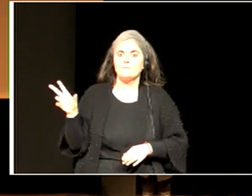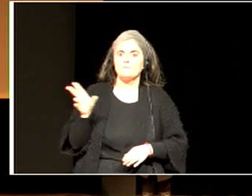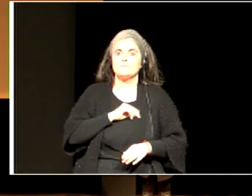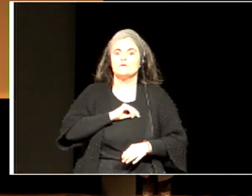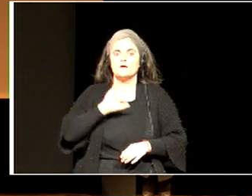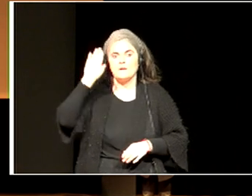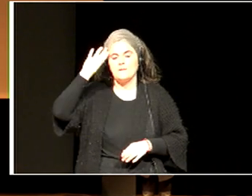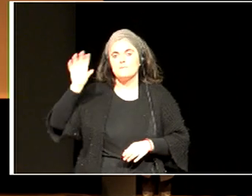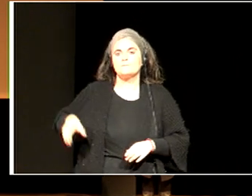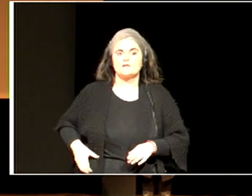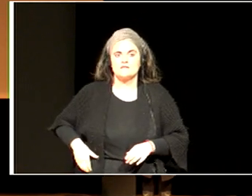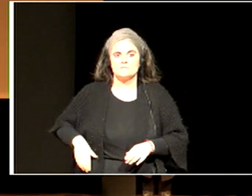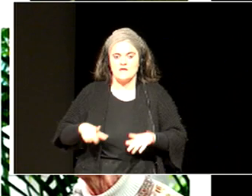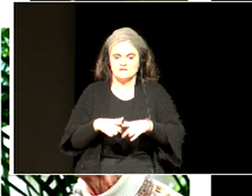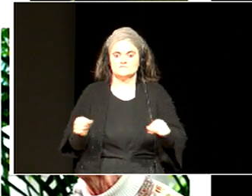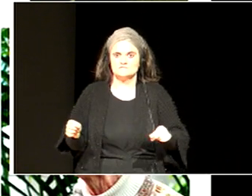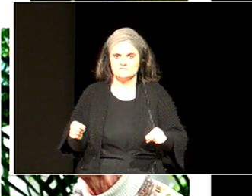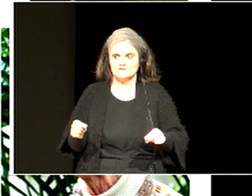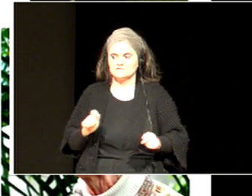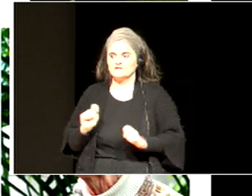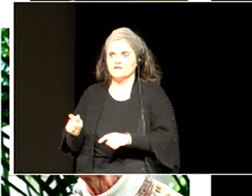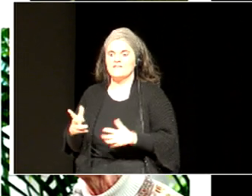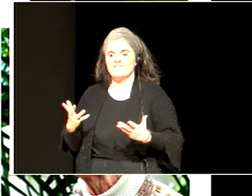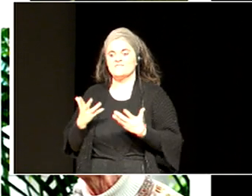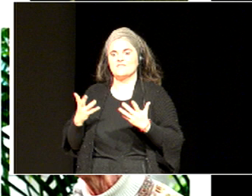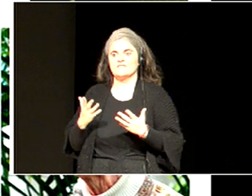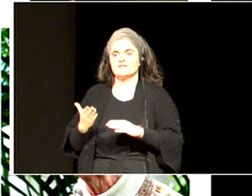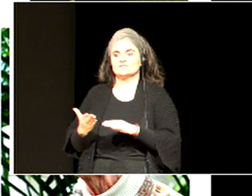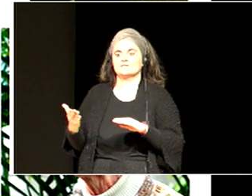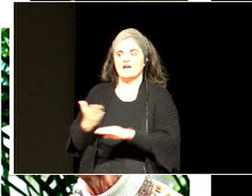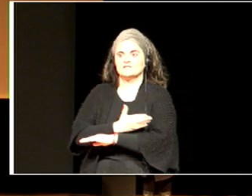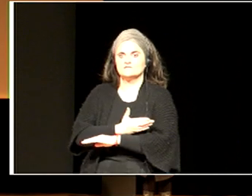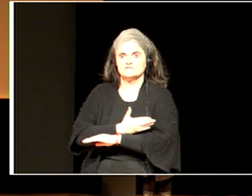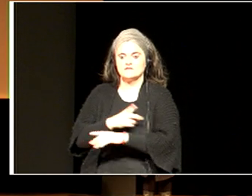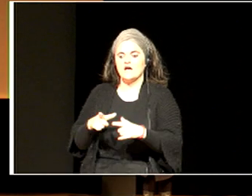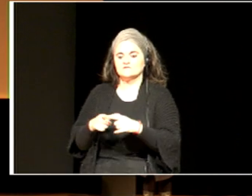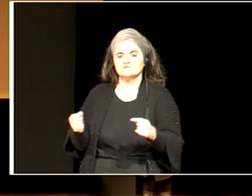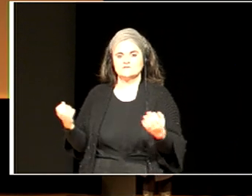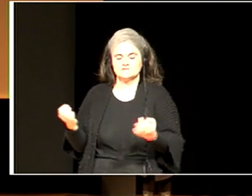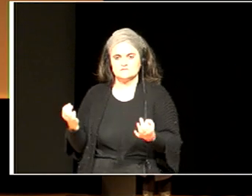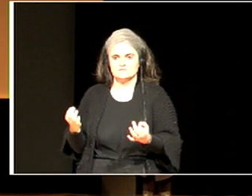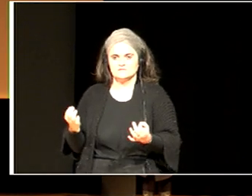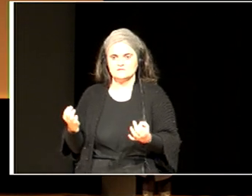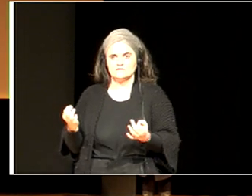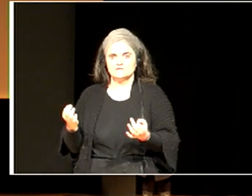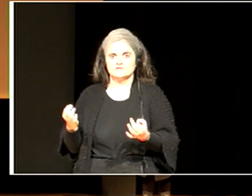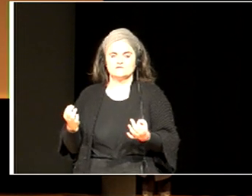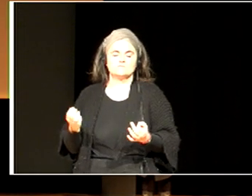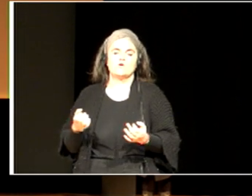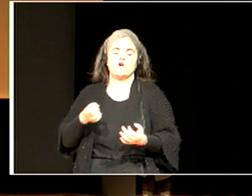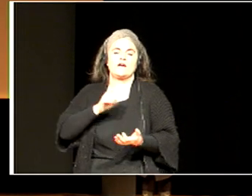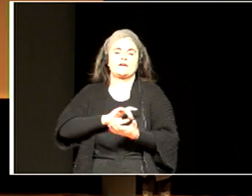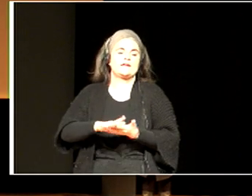todo premio príncipe de asturias diez días antes tiene que estar en asturias dando cuestiones gratuitas